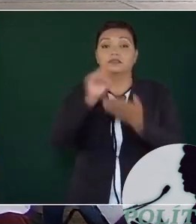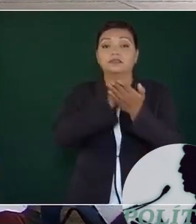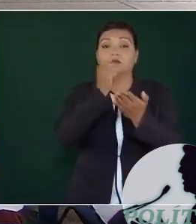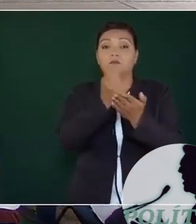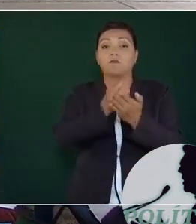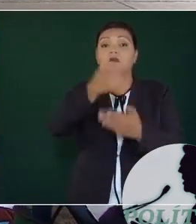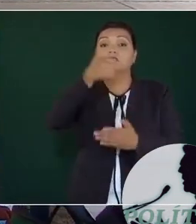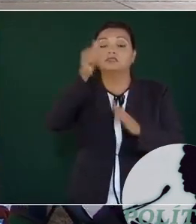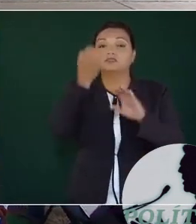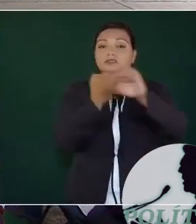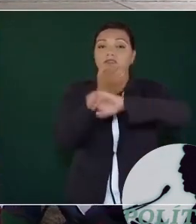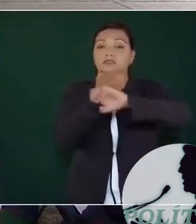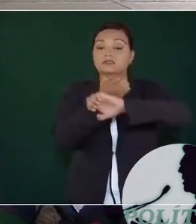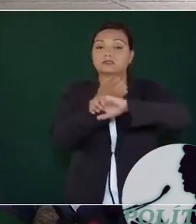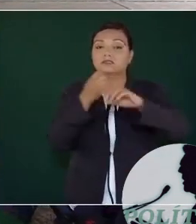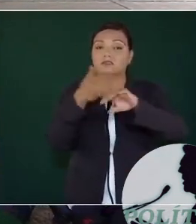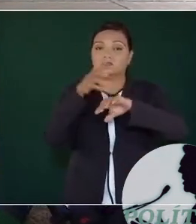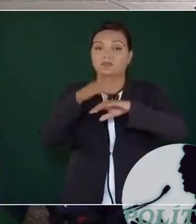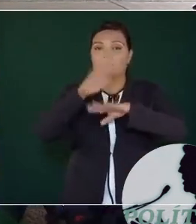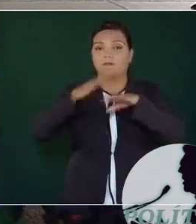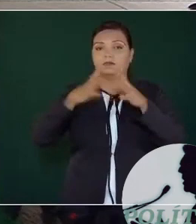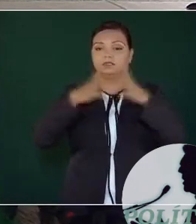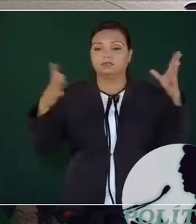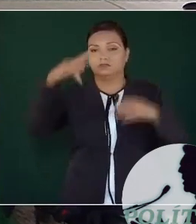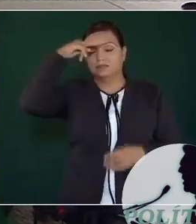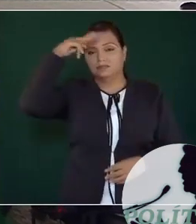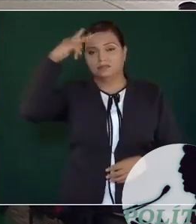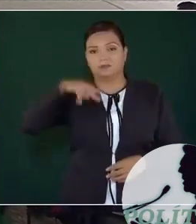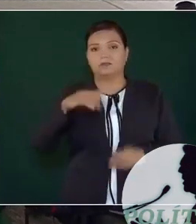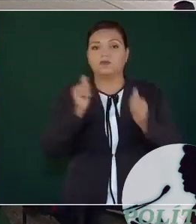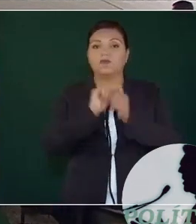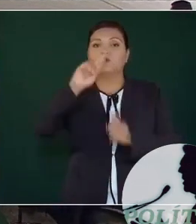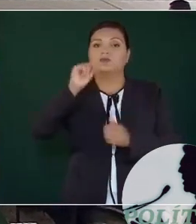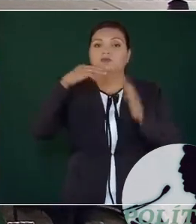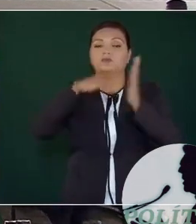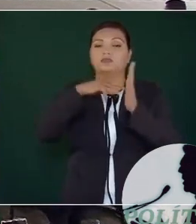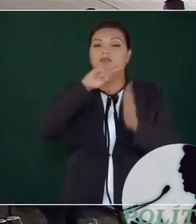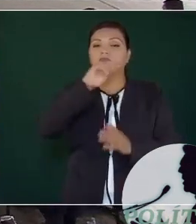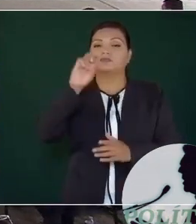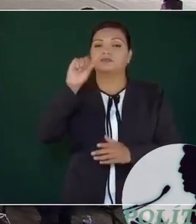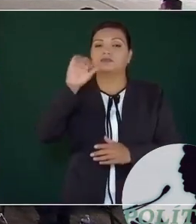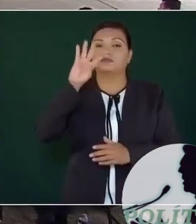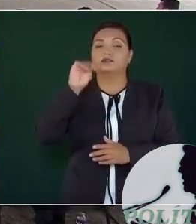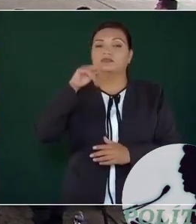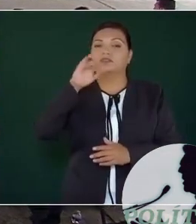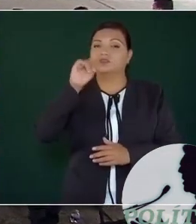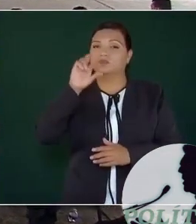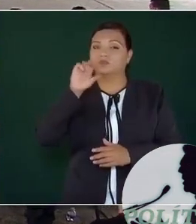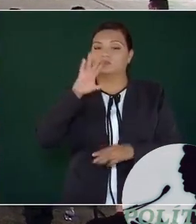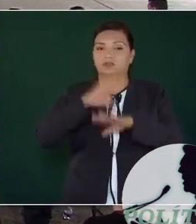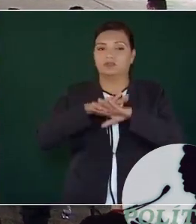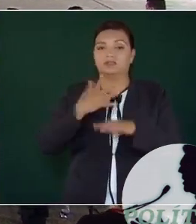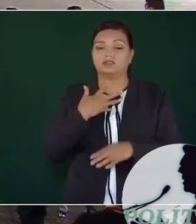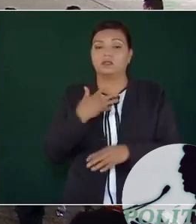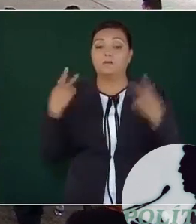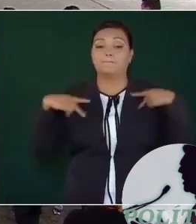Tamaulipas es el sexto estado más extenso de México, con 80.249 kilómetros cuadrados, cuenta con